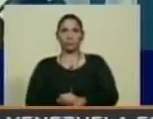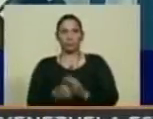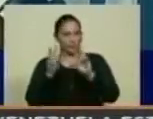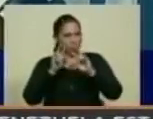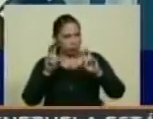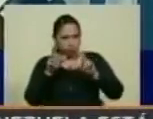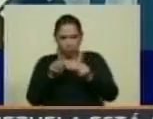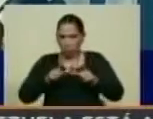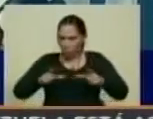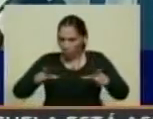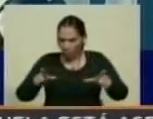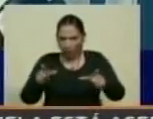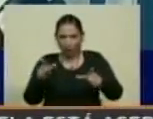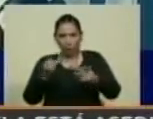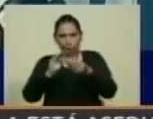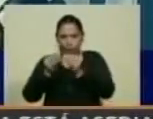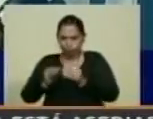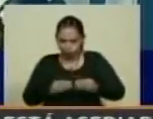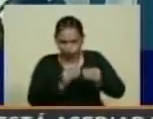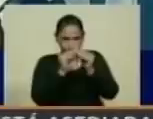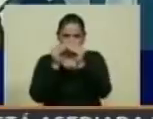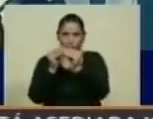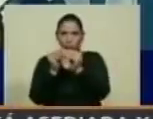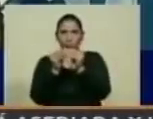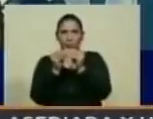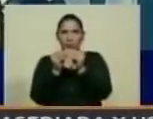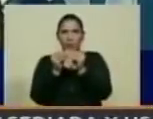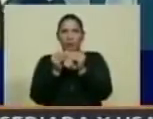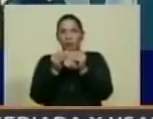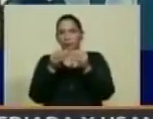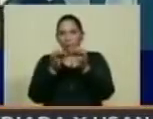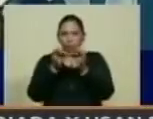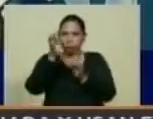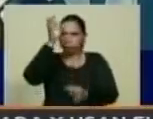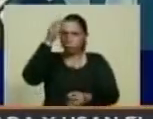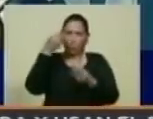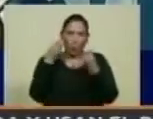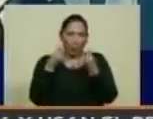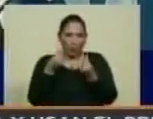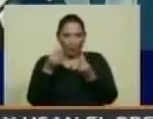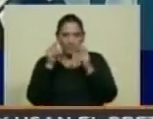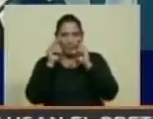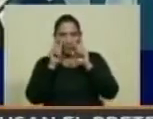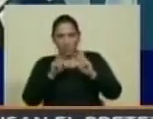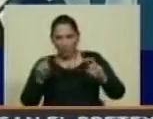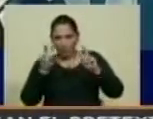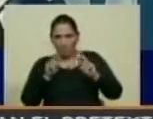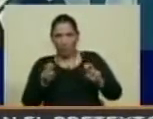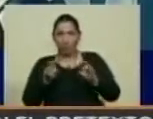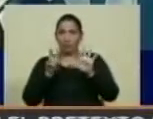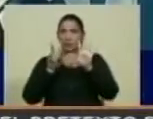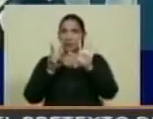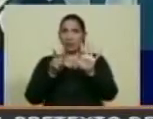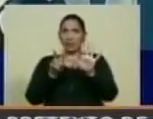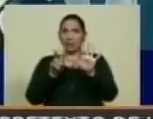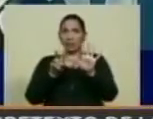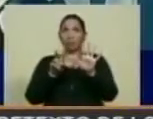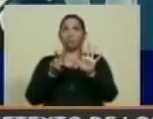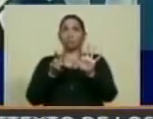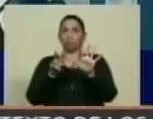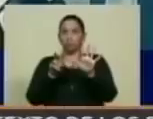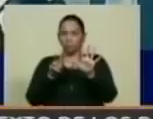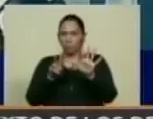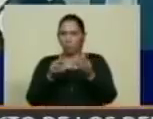del sitio, levantamiento planimétrico del lugar de los hechos, realización de 7 levantamientos planimétricos